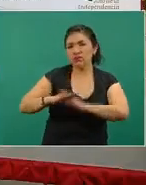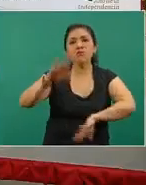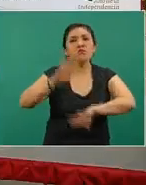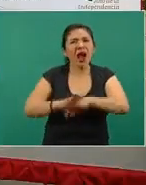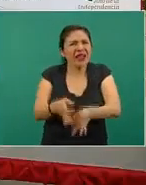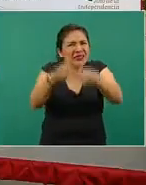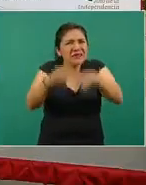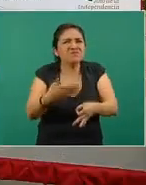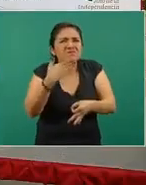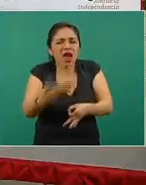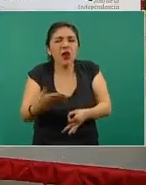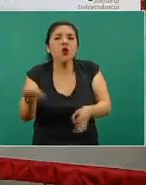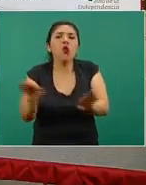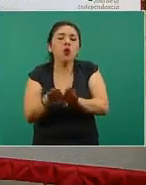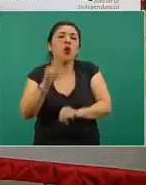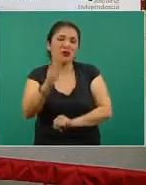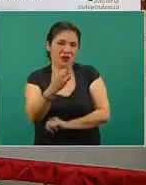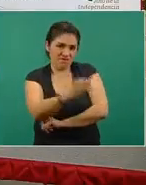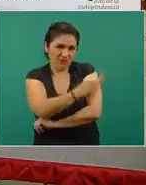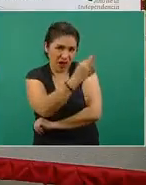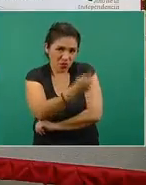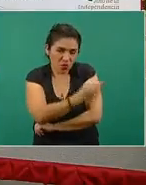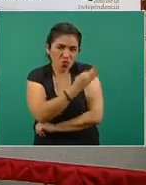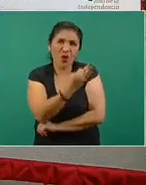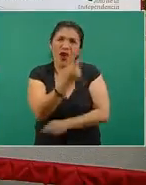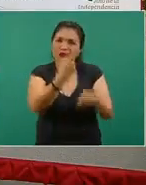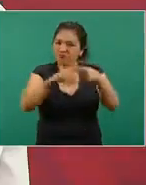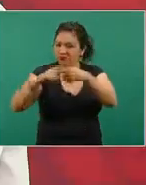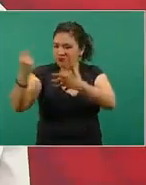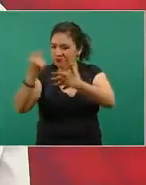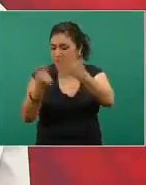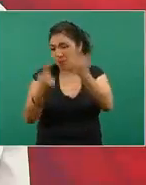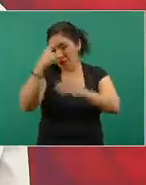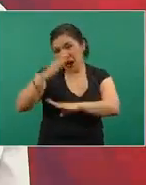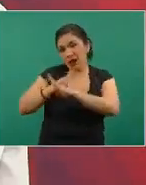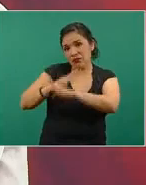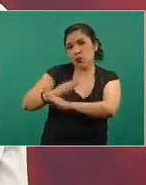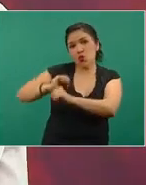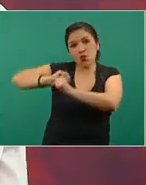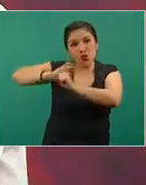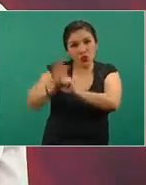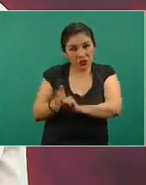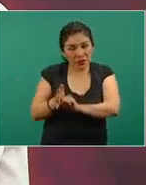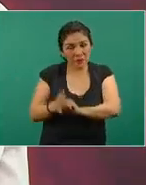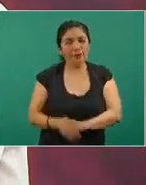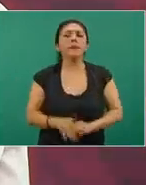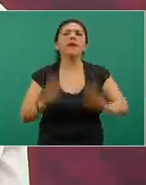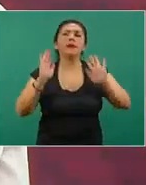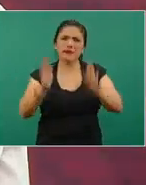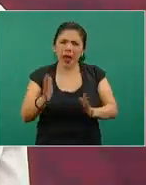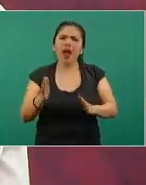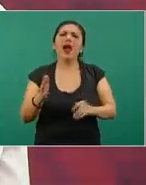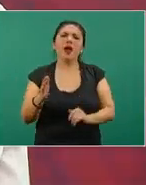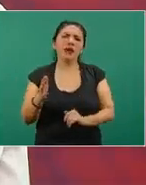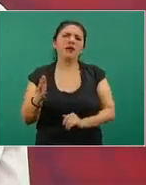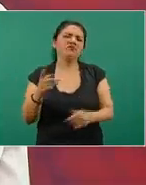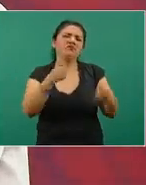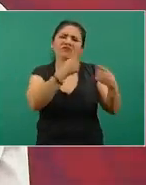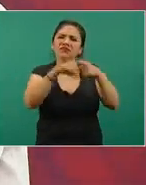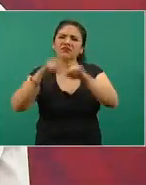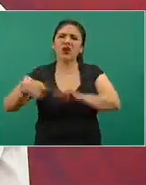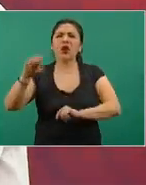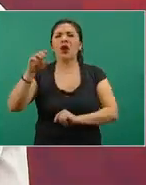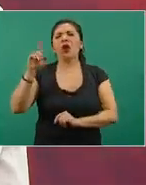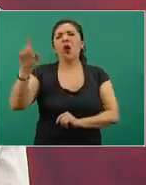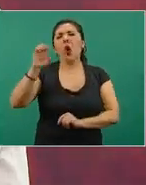efectiva, como puede ser la vacuna o las vacunas contra COVID-19. Ha habido llamados por parte de la Organización